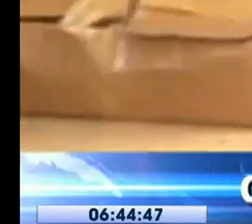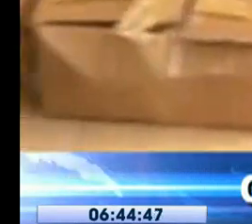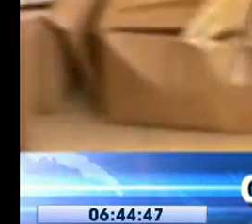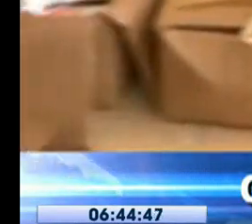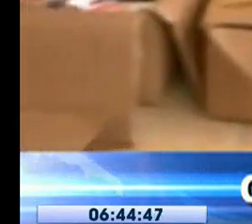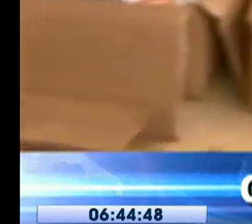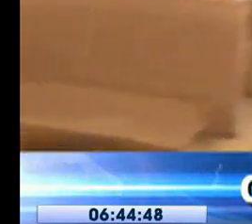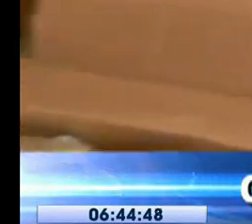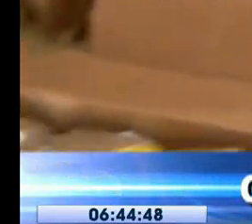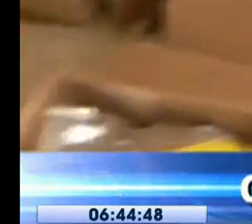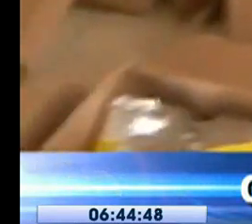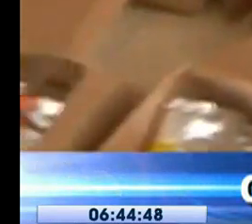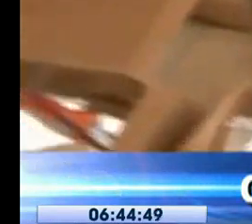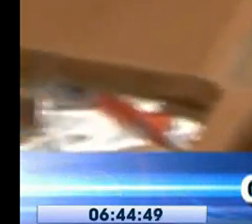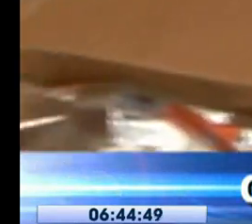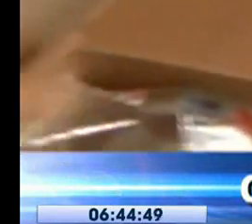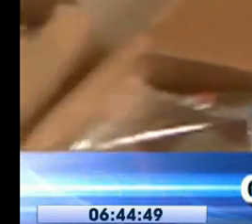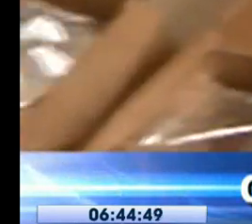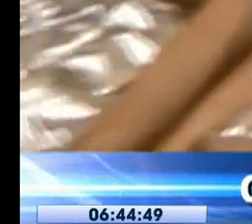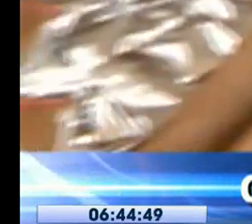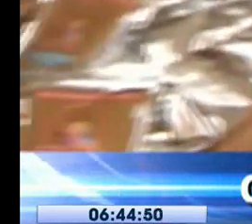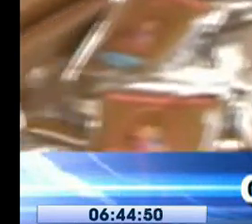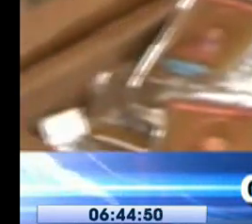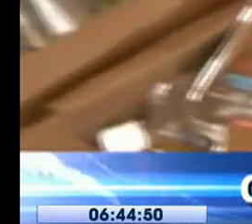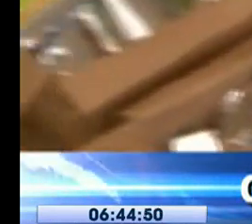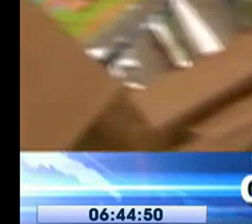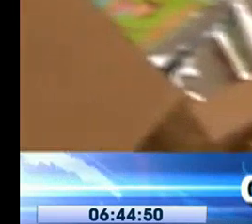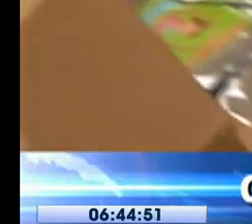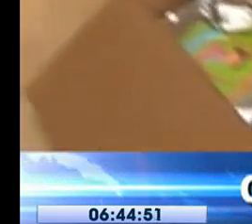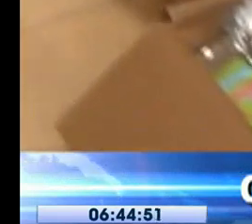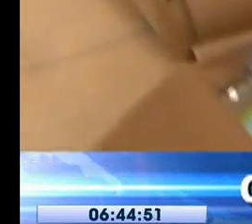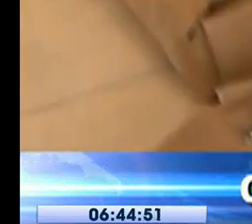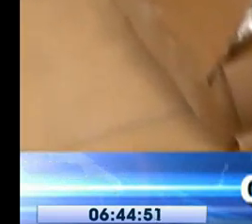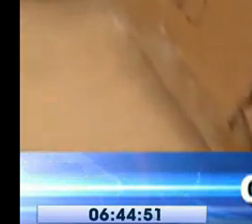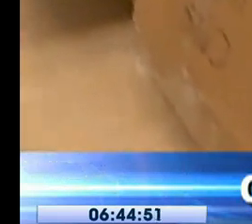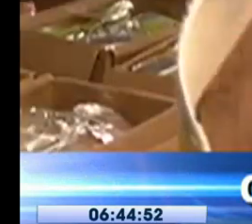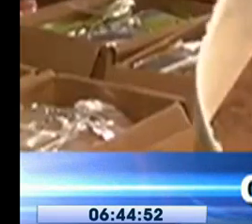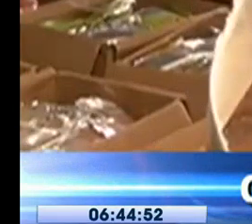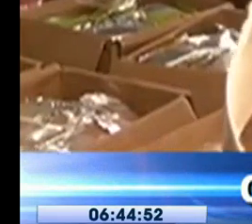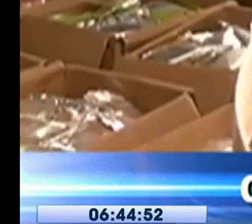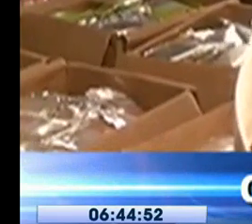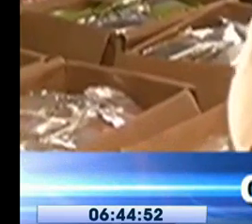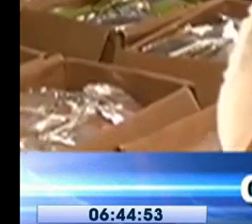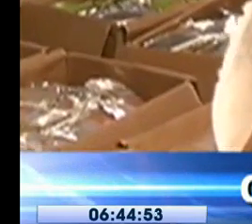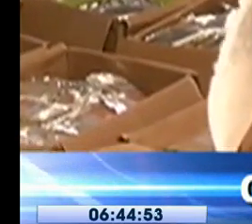polvo. Este es el más grande cargamento incautado en lo que va del 2018.